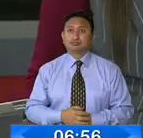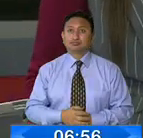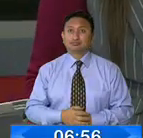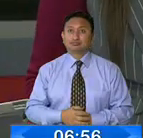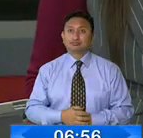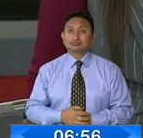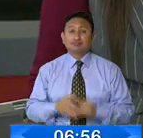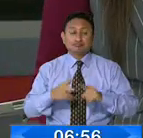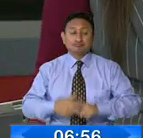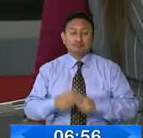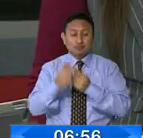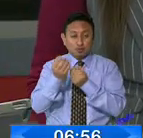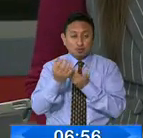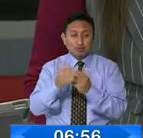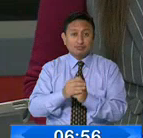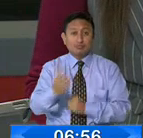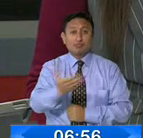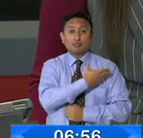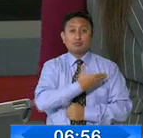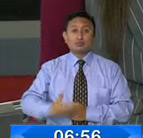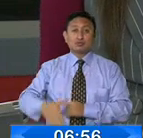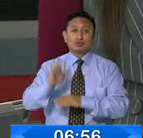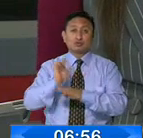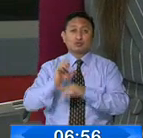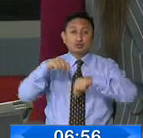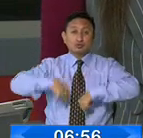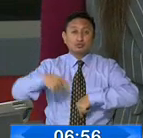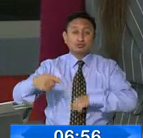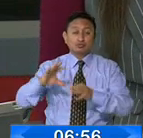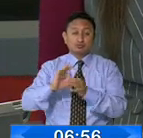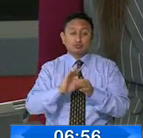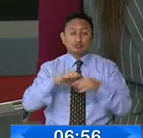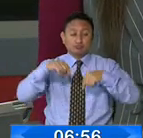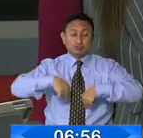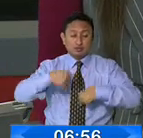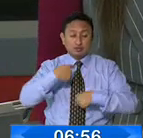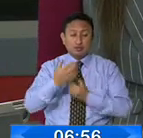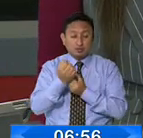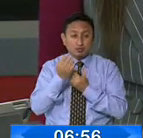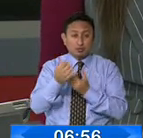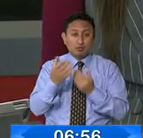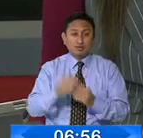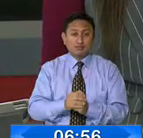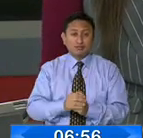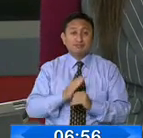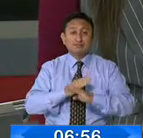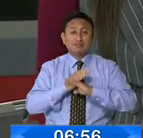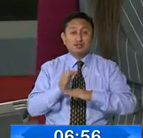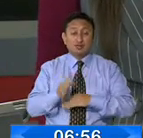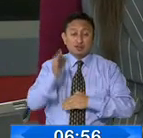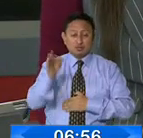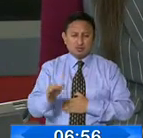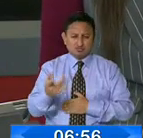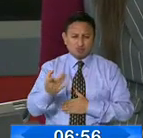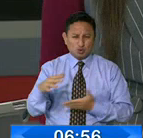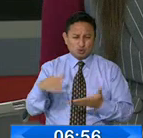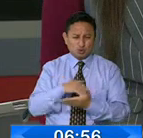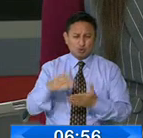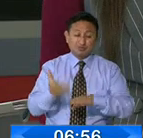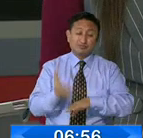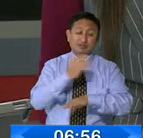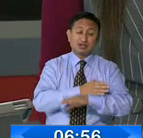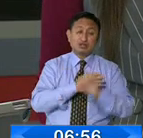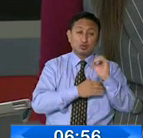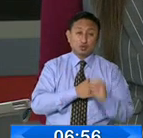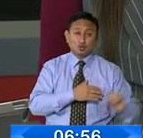Y vamos con la información. El presidente de la República y varios de sus colaboradores cuestionaron el informe presentado por la Defensoría del Pueblo por las protestas del pasado